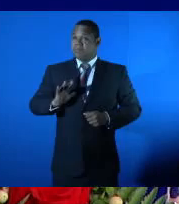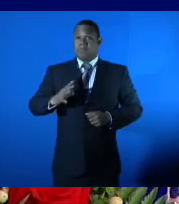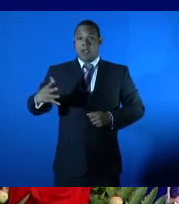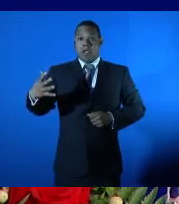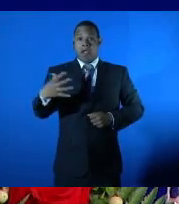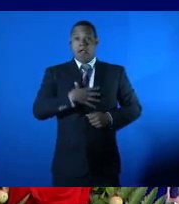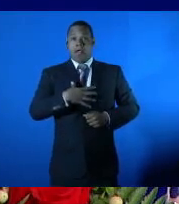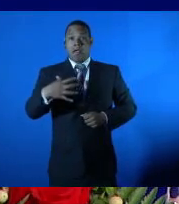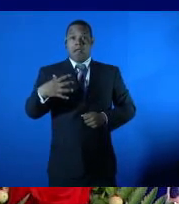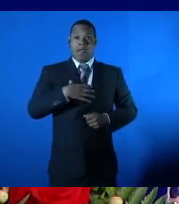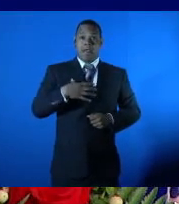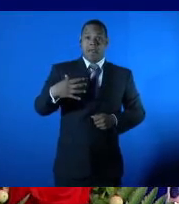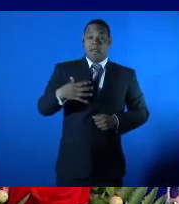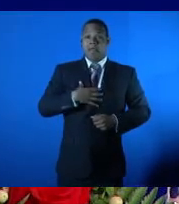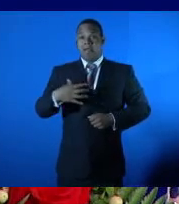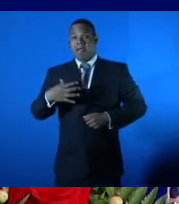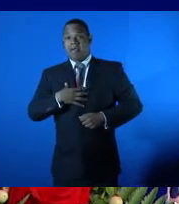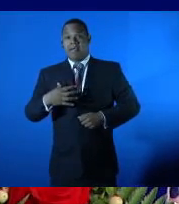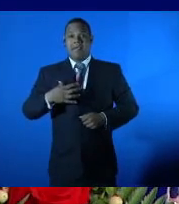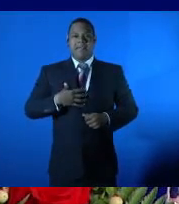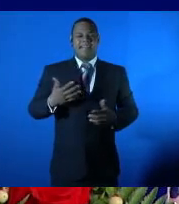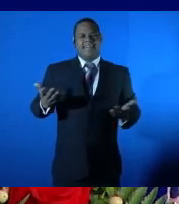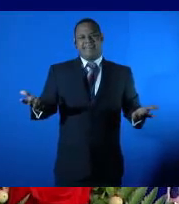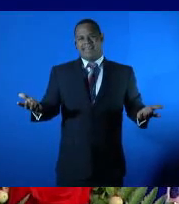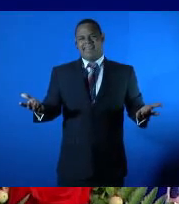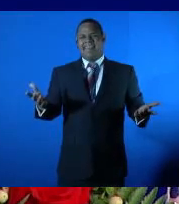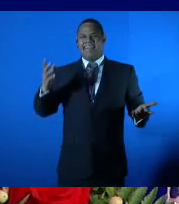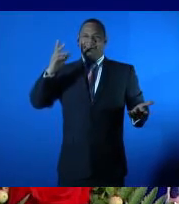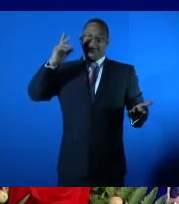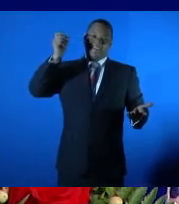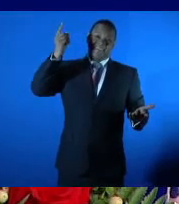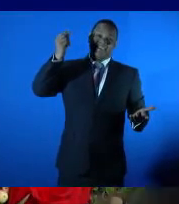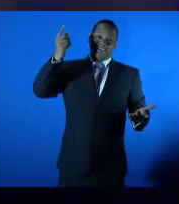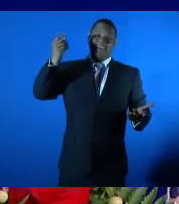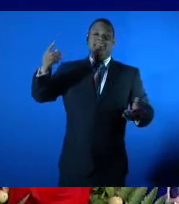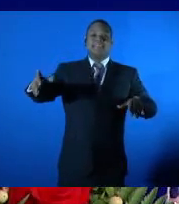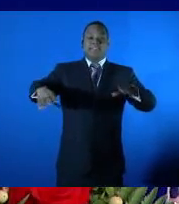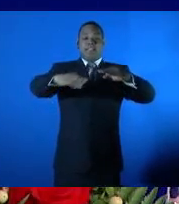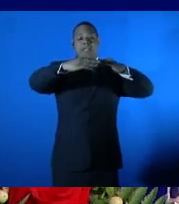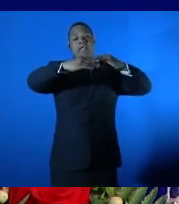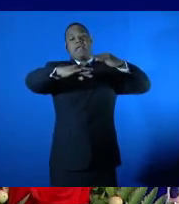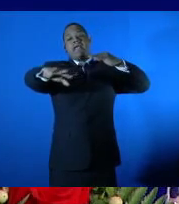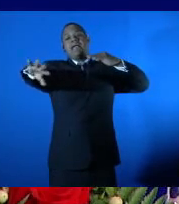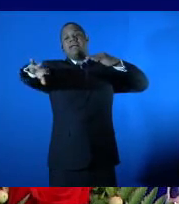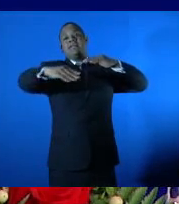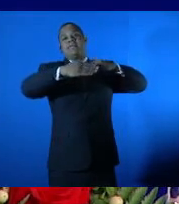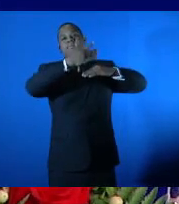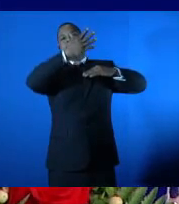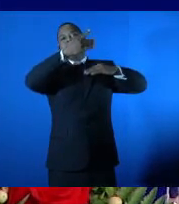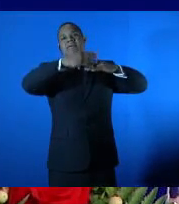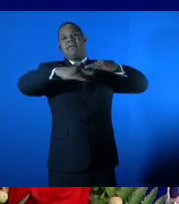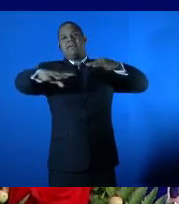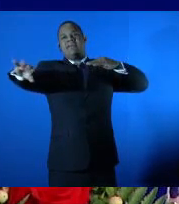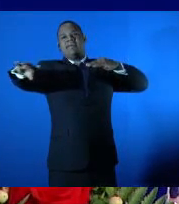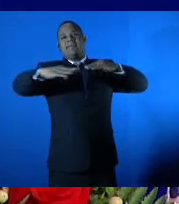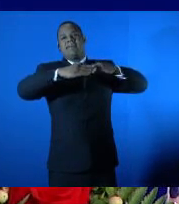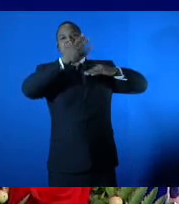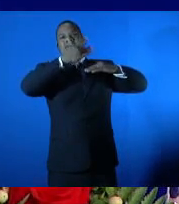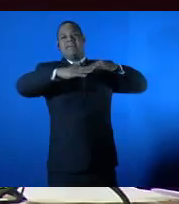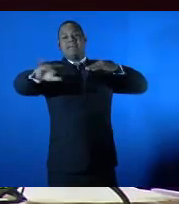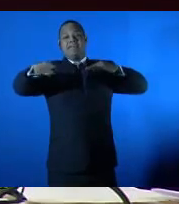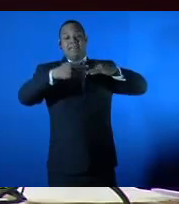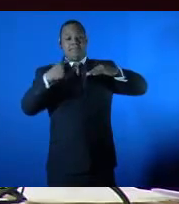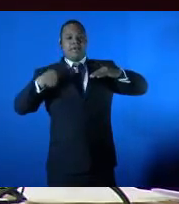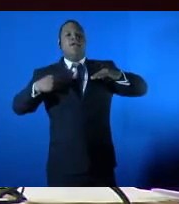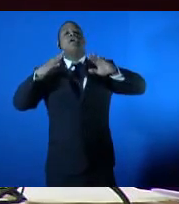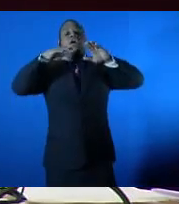que las playas fantásticas no conducen realmente al trabajo duro, pero aún